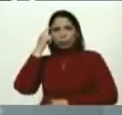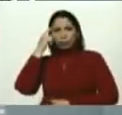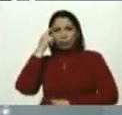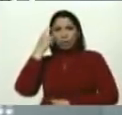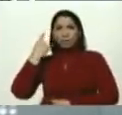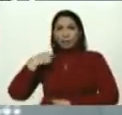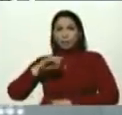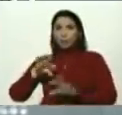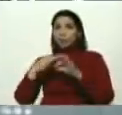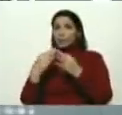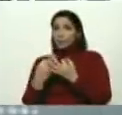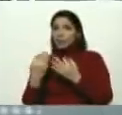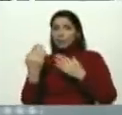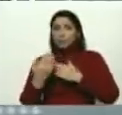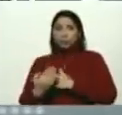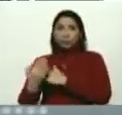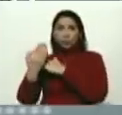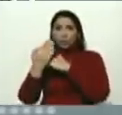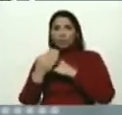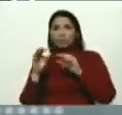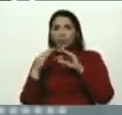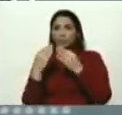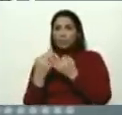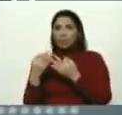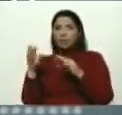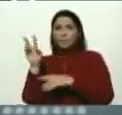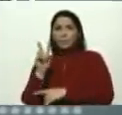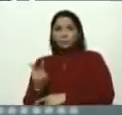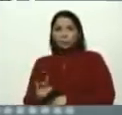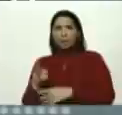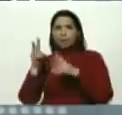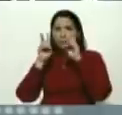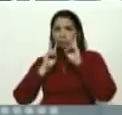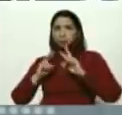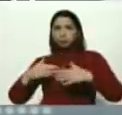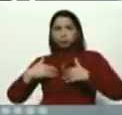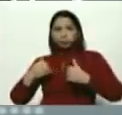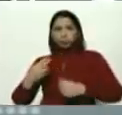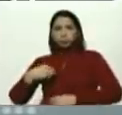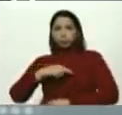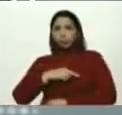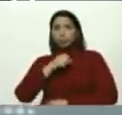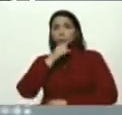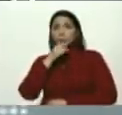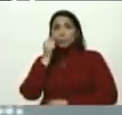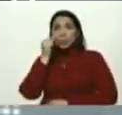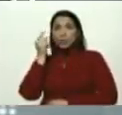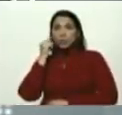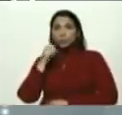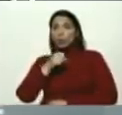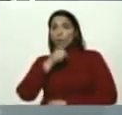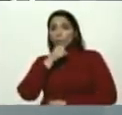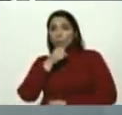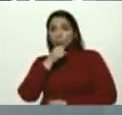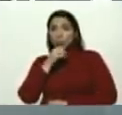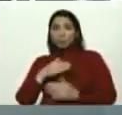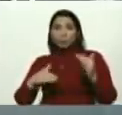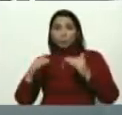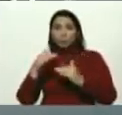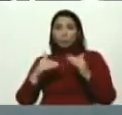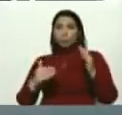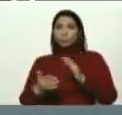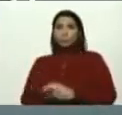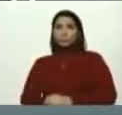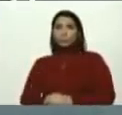tenemos las familias protegidas, la familia venezolana sana, nuestros viejitos, nuestros abuelos, adultos mayores sanos.